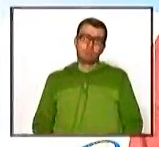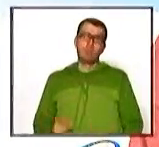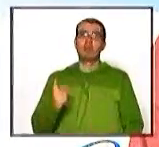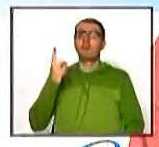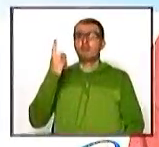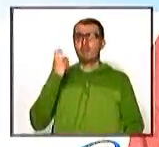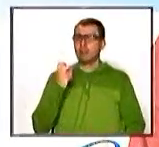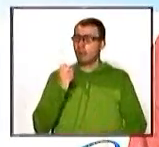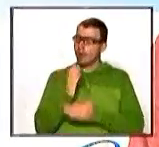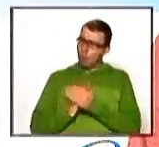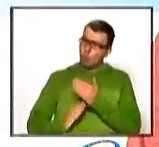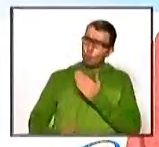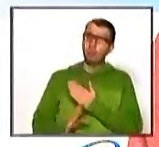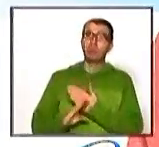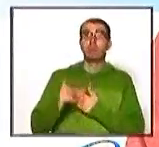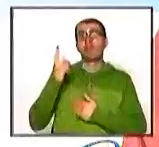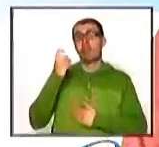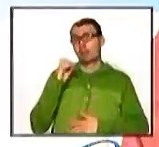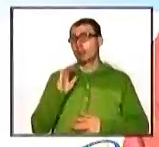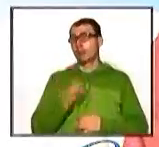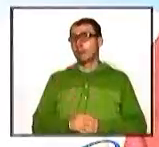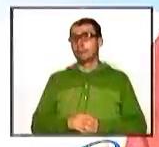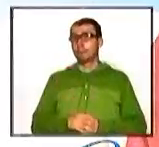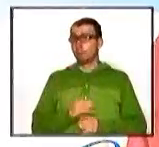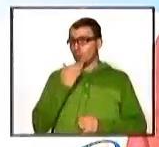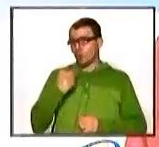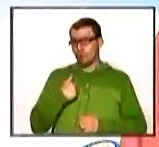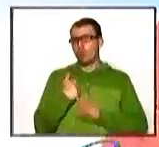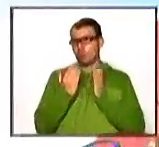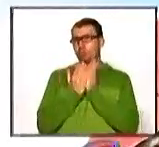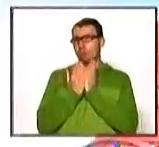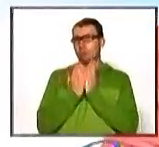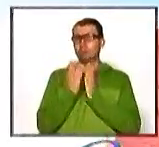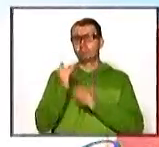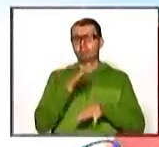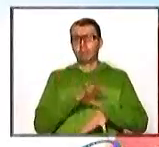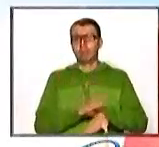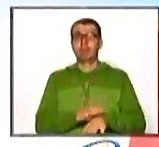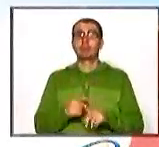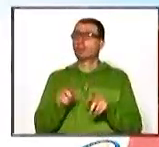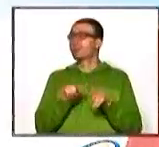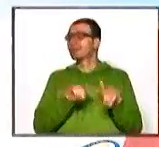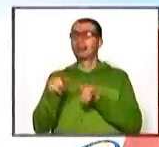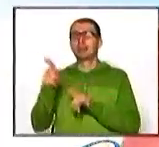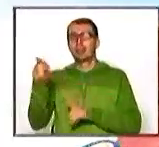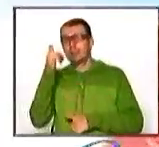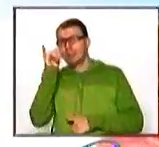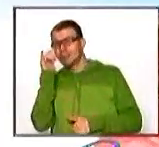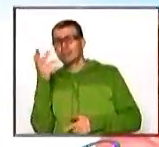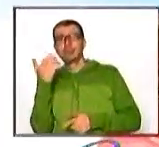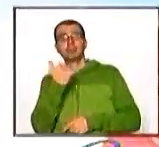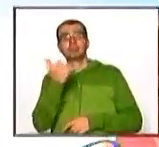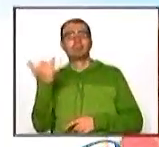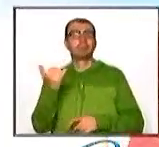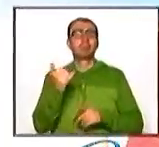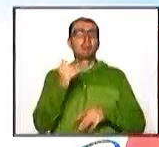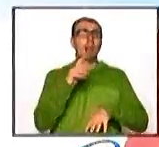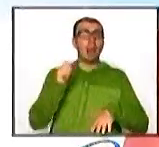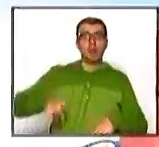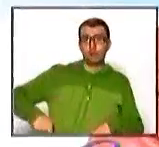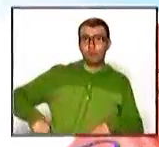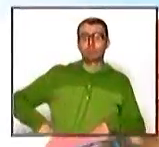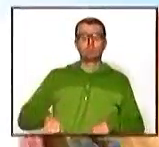todos. Y yo digo, hablo de la medicina porque es lo que estudié, pero lo ve uno en la ingeniería, en los abogados, ni qué decir. Lo ve